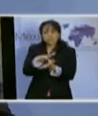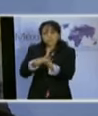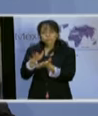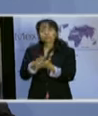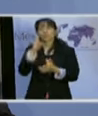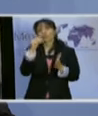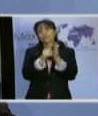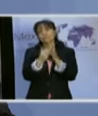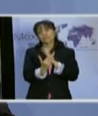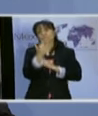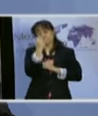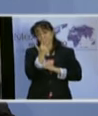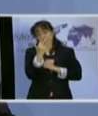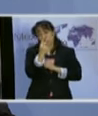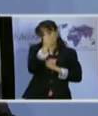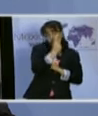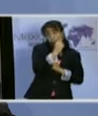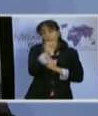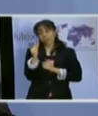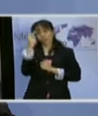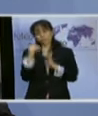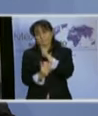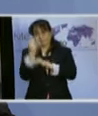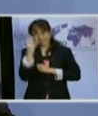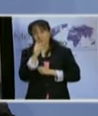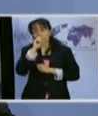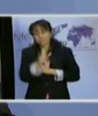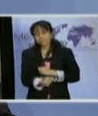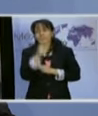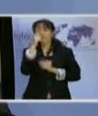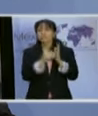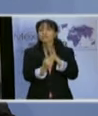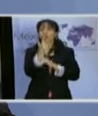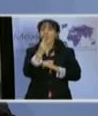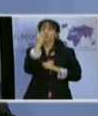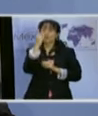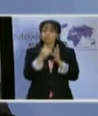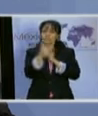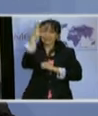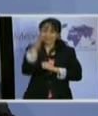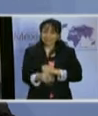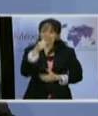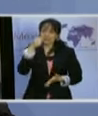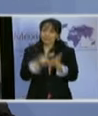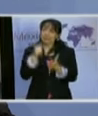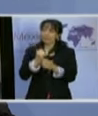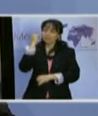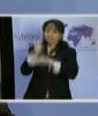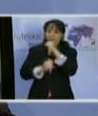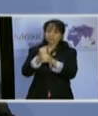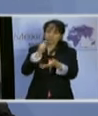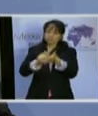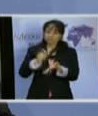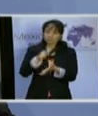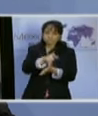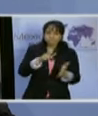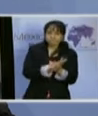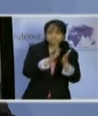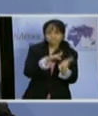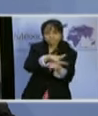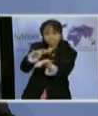de la Ciudad de México por el Derecho a la Ciudad, 2008-2010. Desde hace más de una década